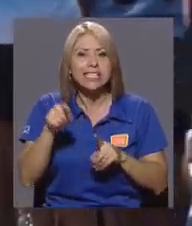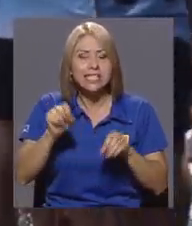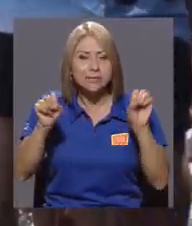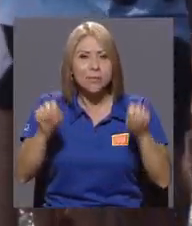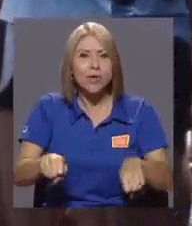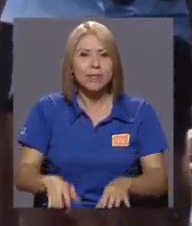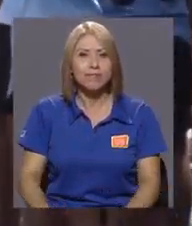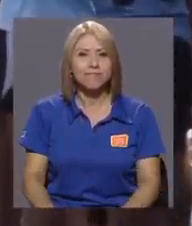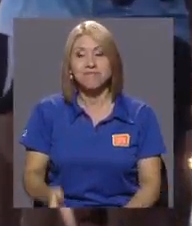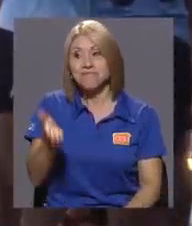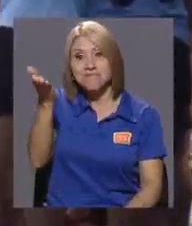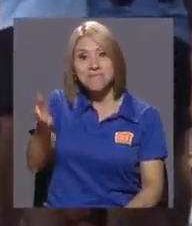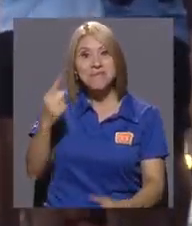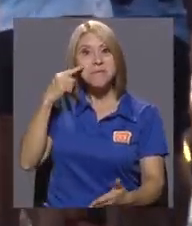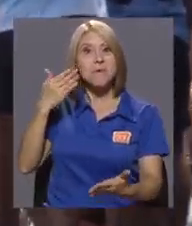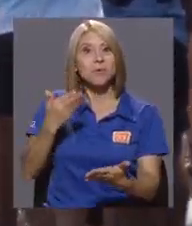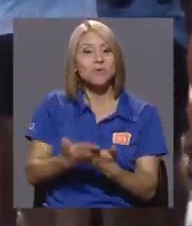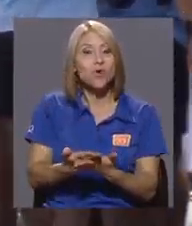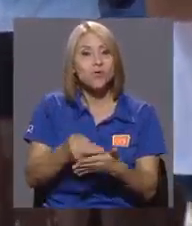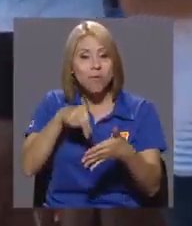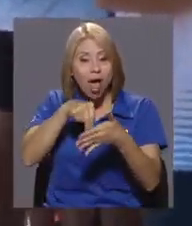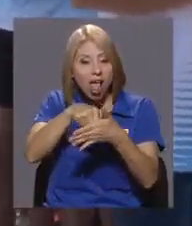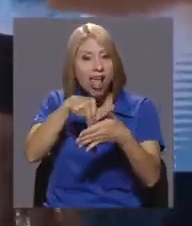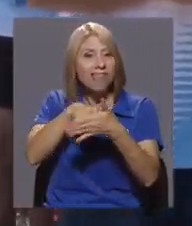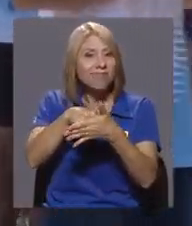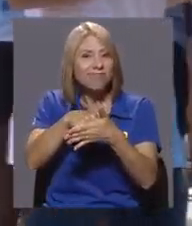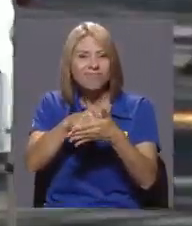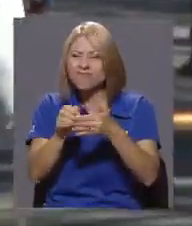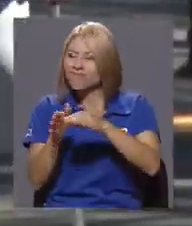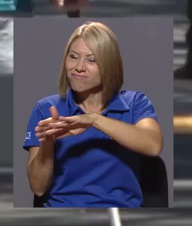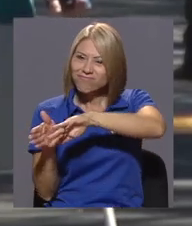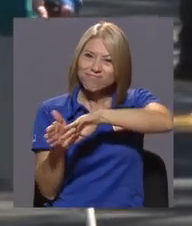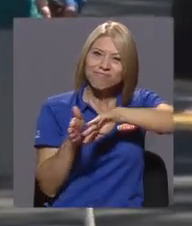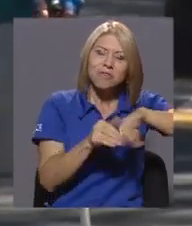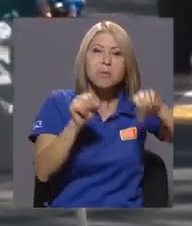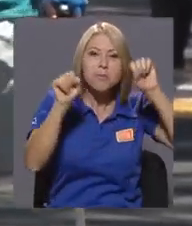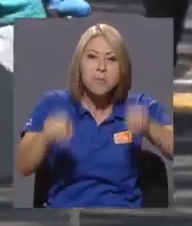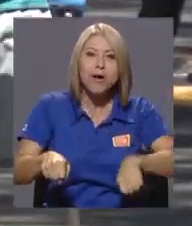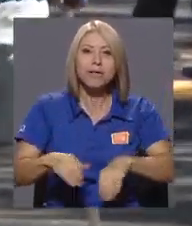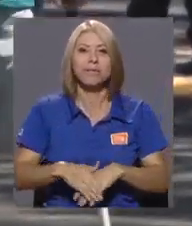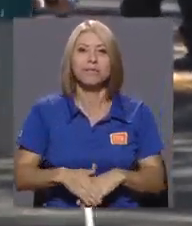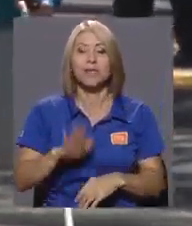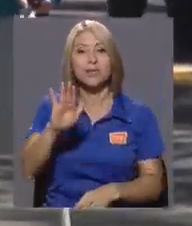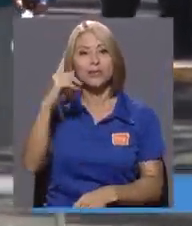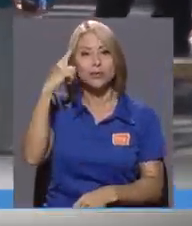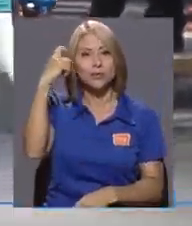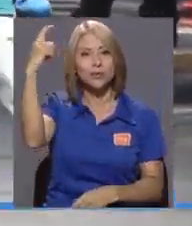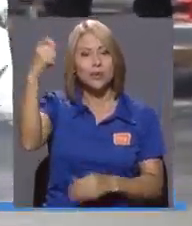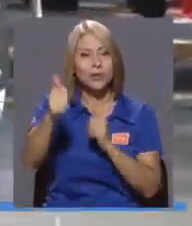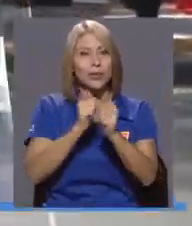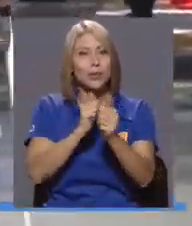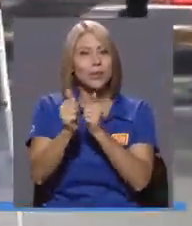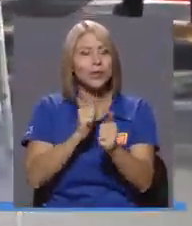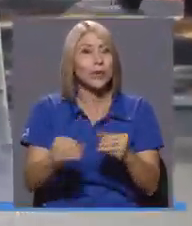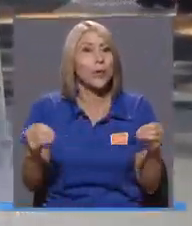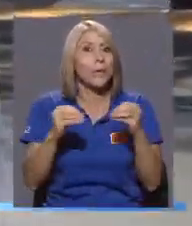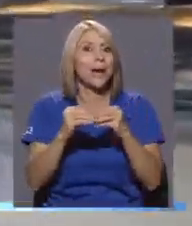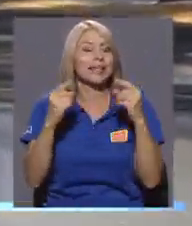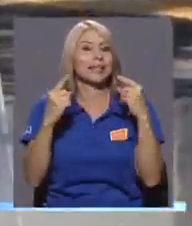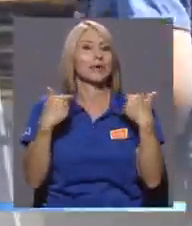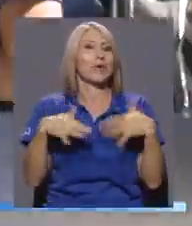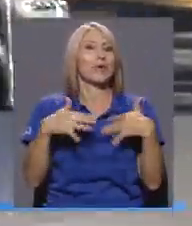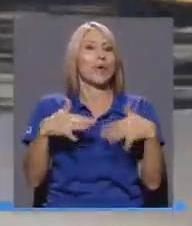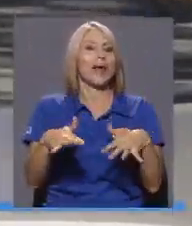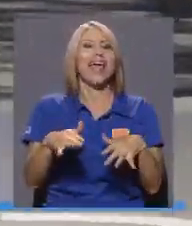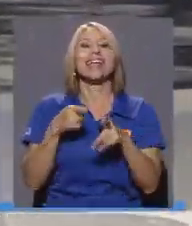puede. Iván demostró que no hay obstáculo en la vida que no pueda ser superado. Su sueño deportivo más grande es correr en